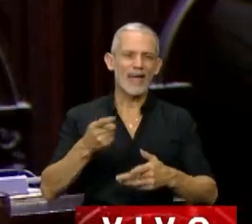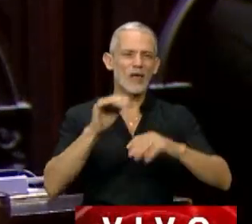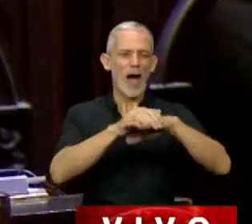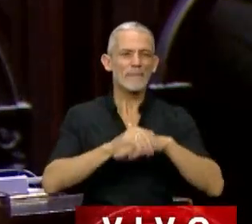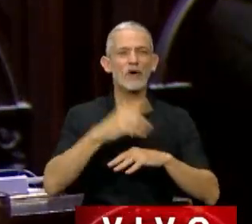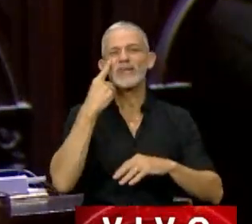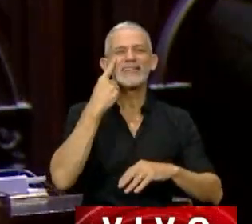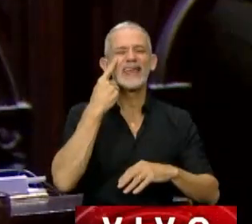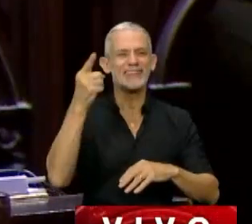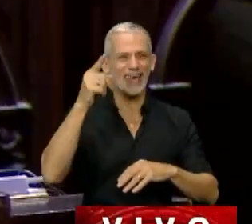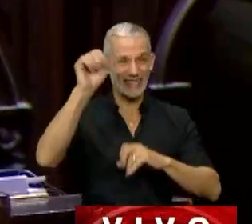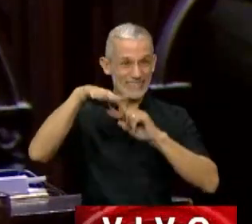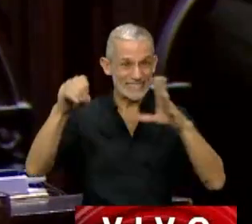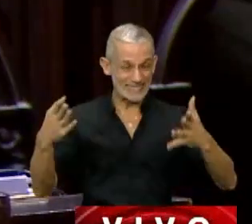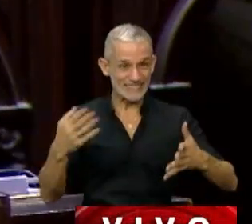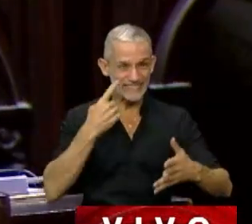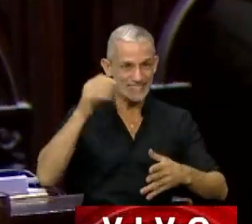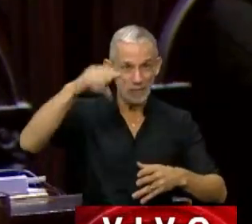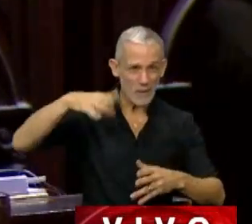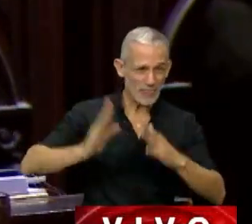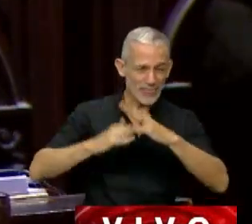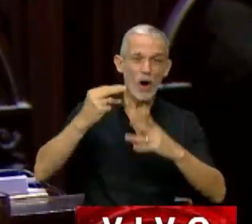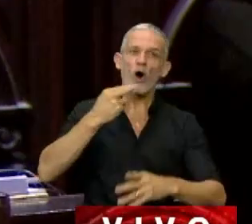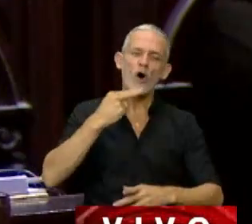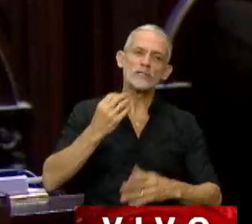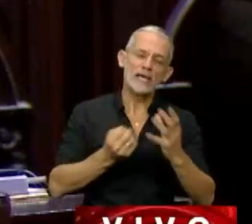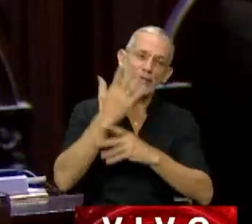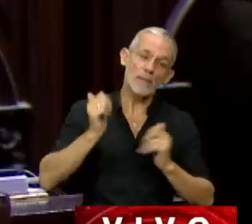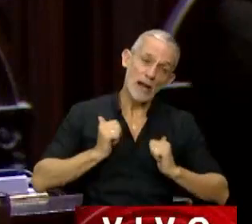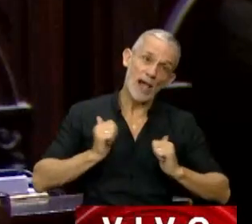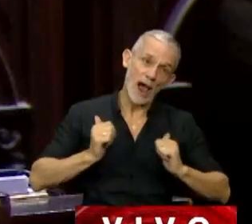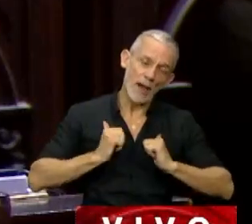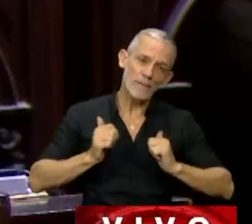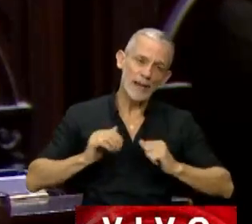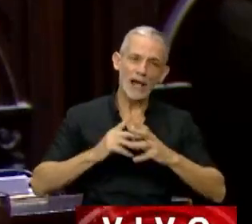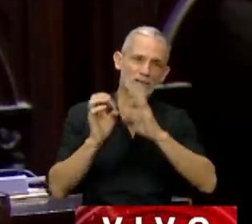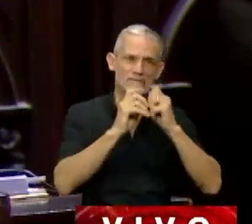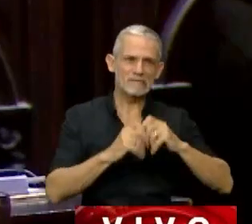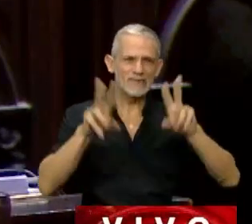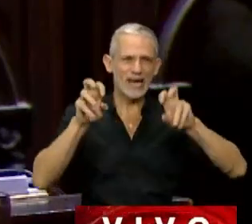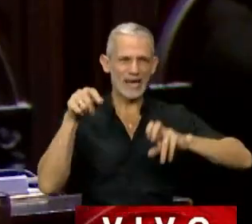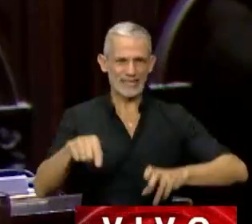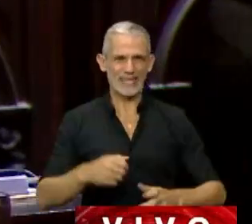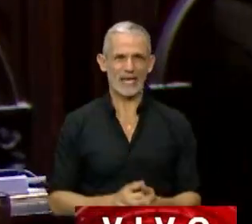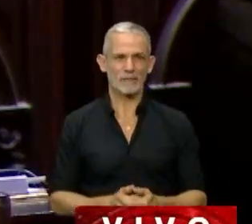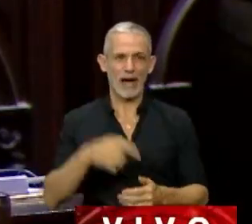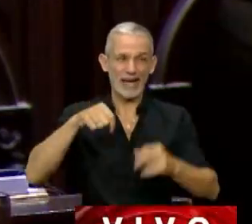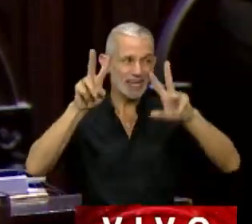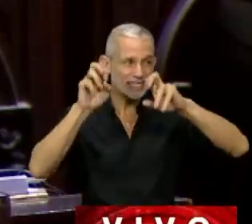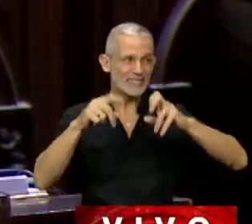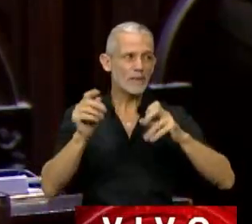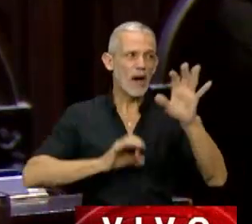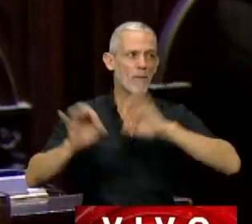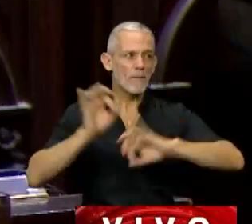amigos intendentes que están presentes, que están desde las 11 de la mañana esperando que se trate este